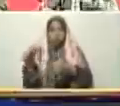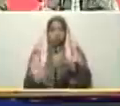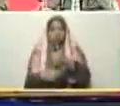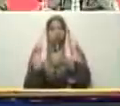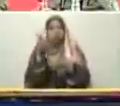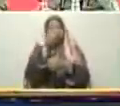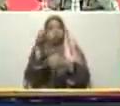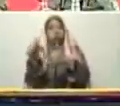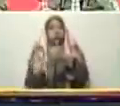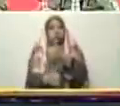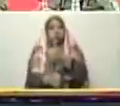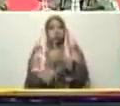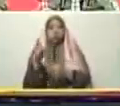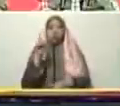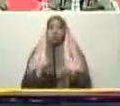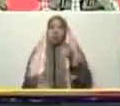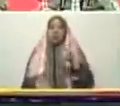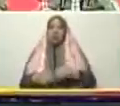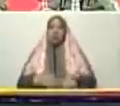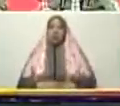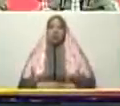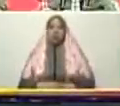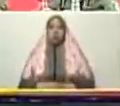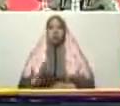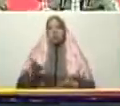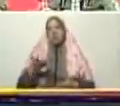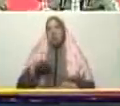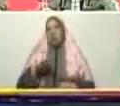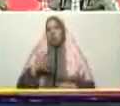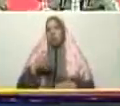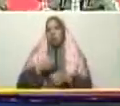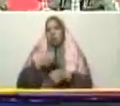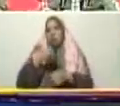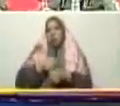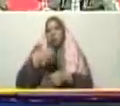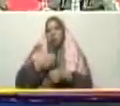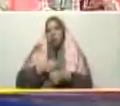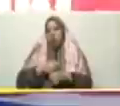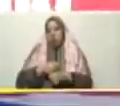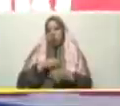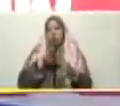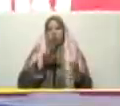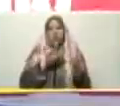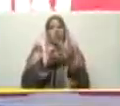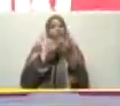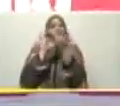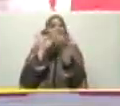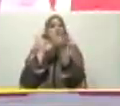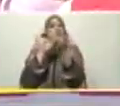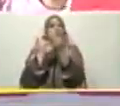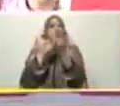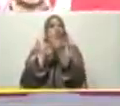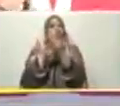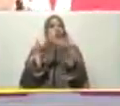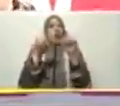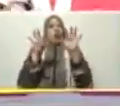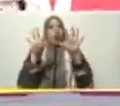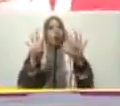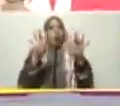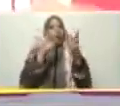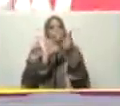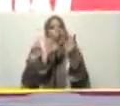antes se justificaban porque más o menos tratábamos a hacer lo que eran las redes 9 red y